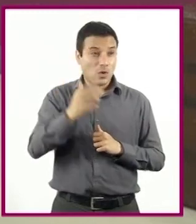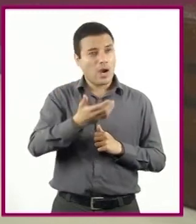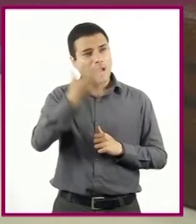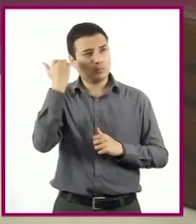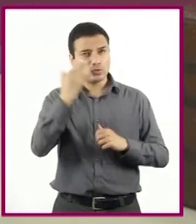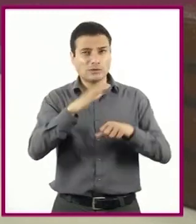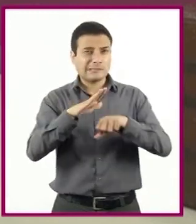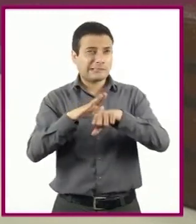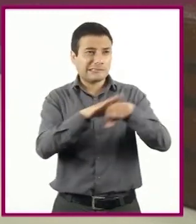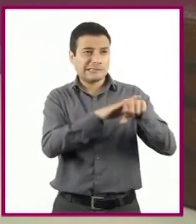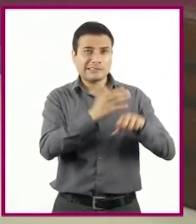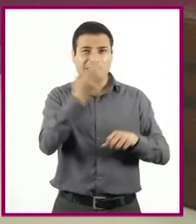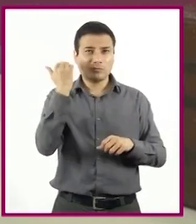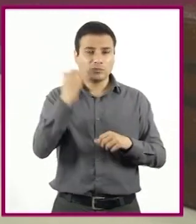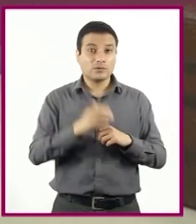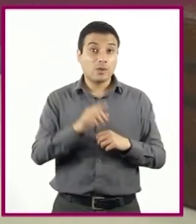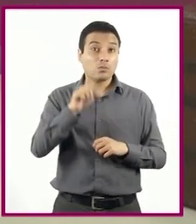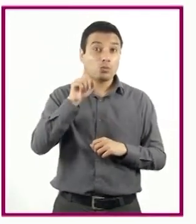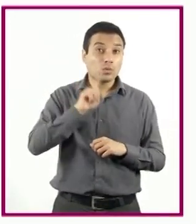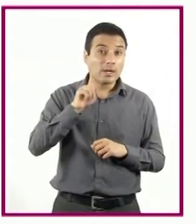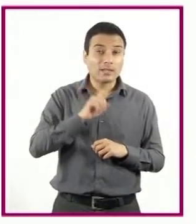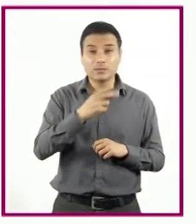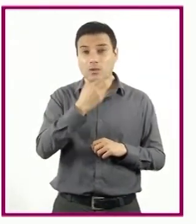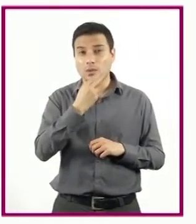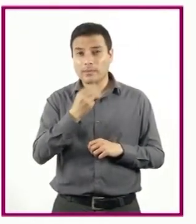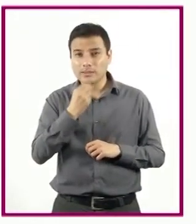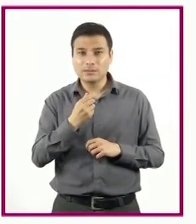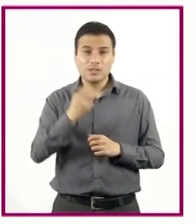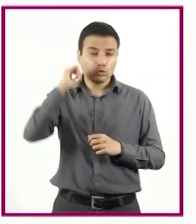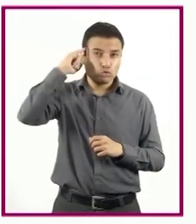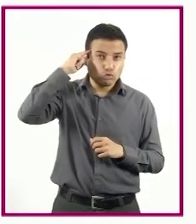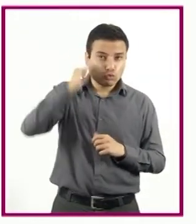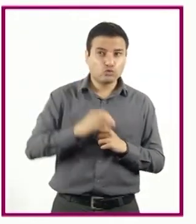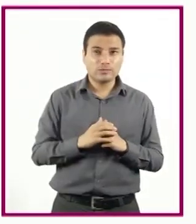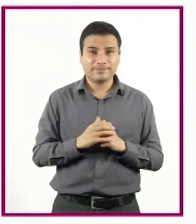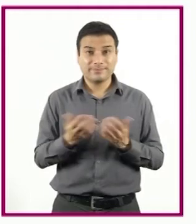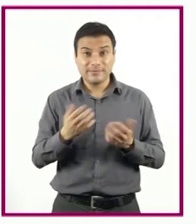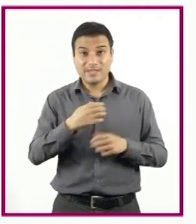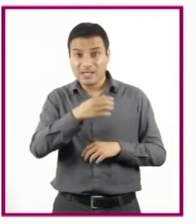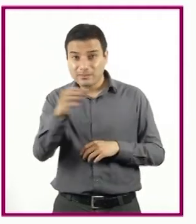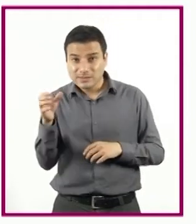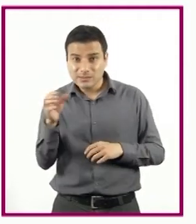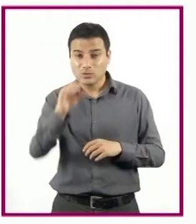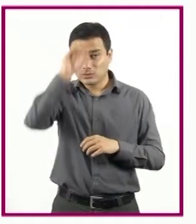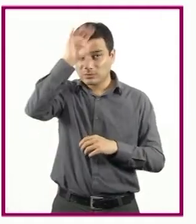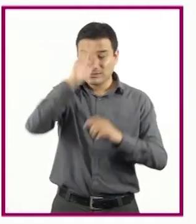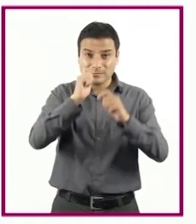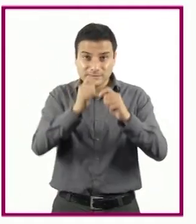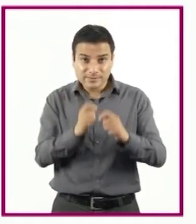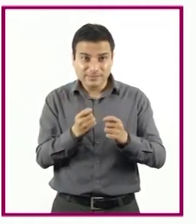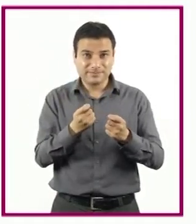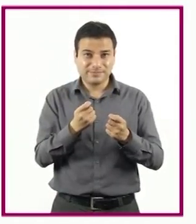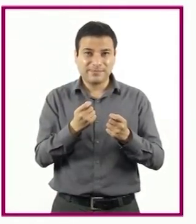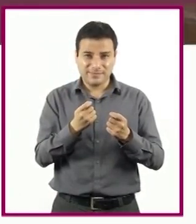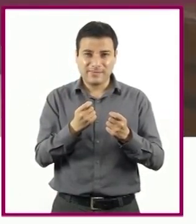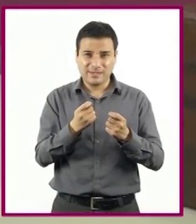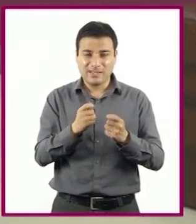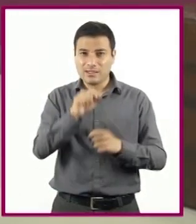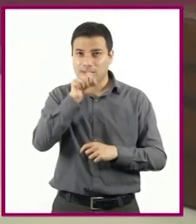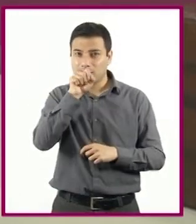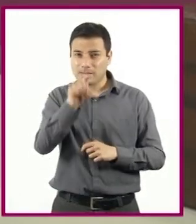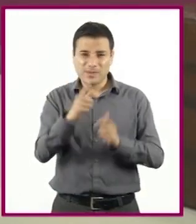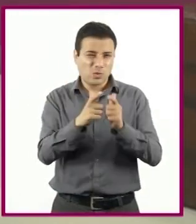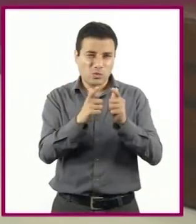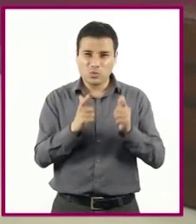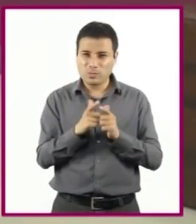fue secundado por miles de mujeres y hombres, campesinos, arrieros, mineros, indígenas y miembros de las